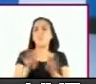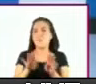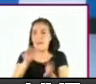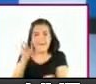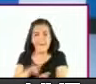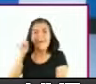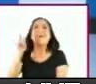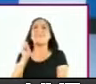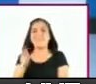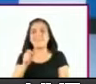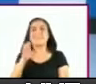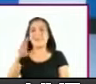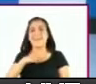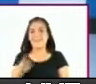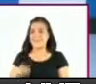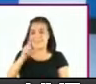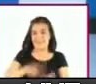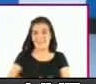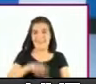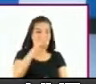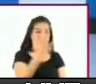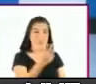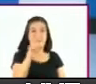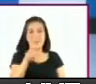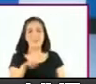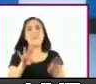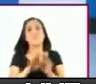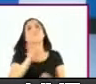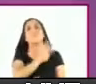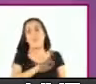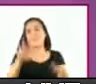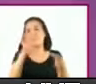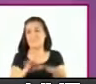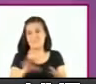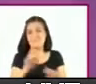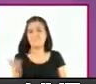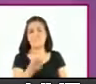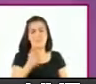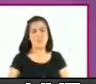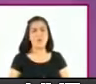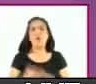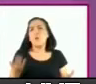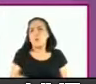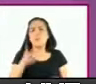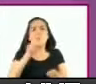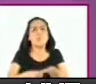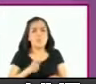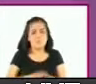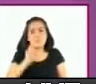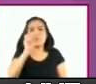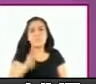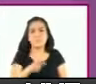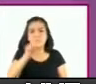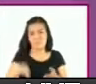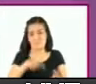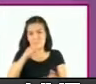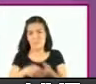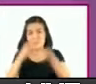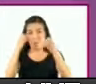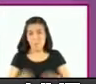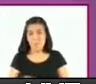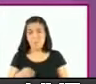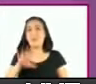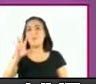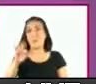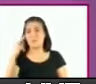encontramos la expresión, ahora podemos responder las preguntas del planteamiento. ¿De qué color será el globo que ocupe el lugar